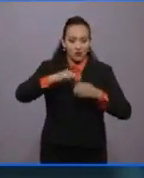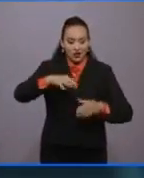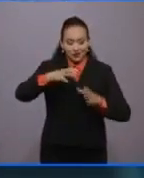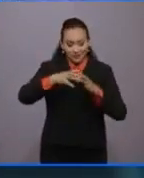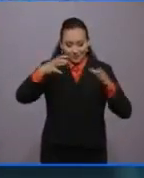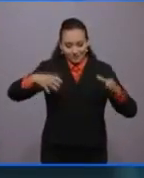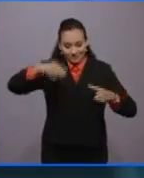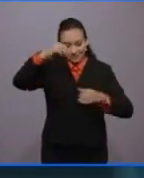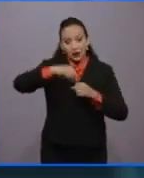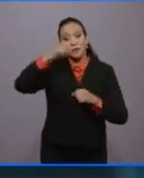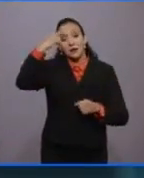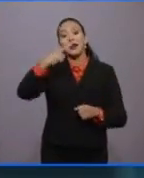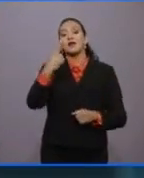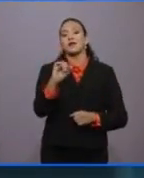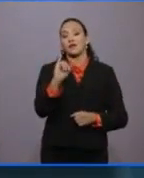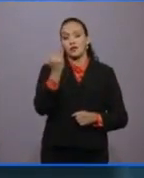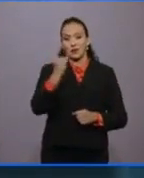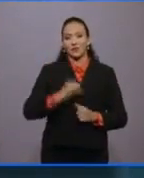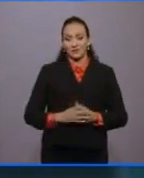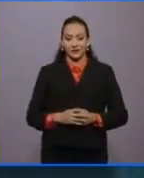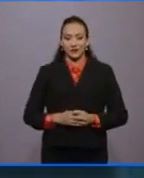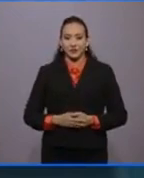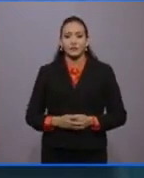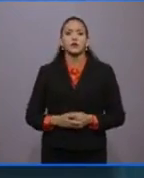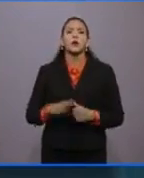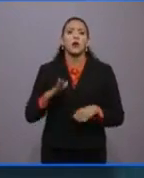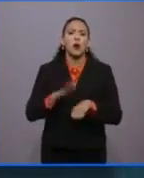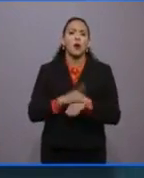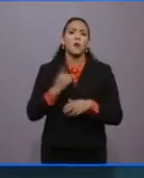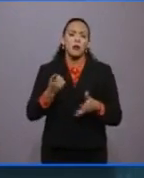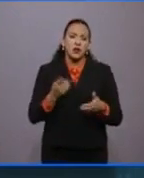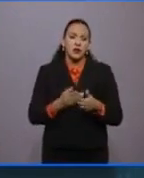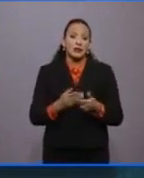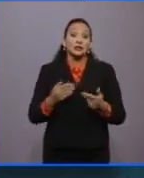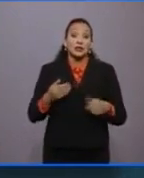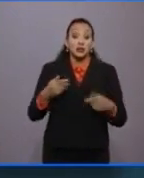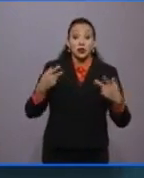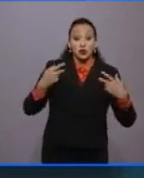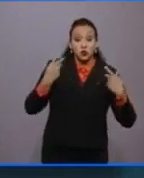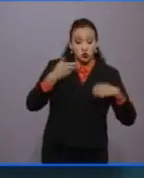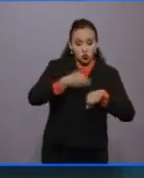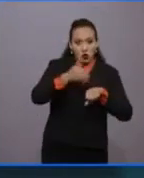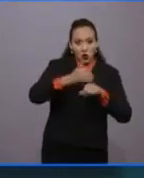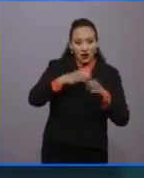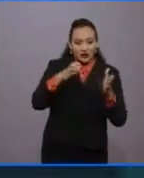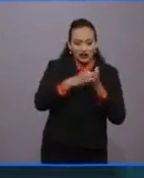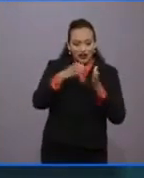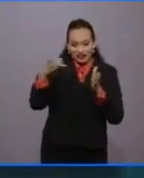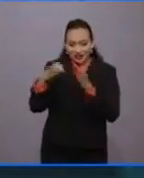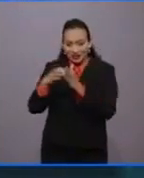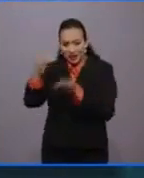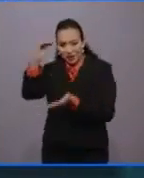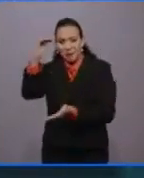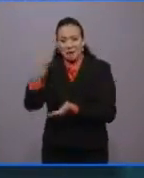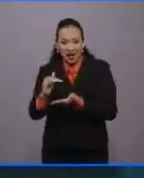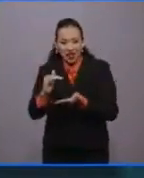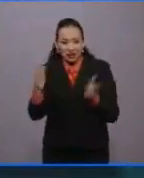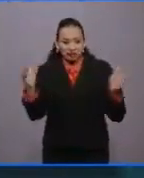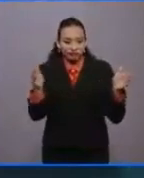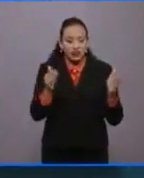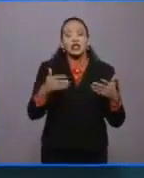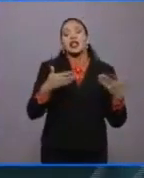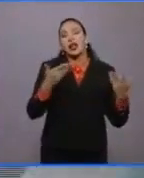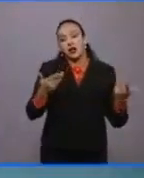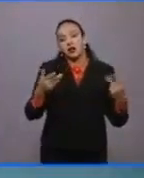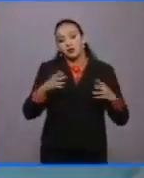Poder Judicial del próximo 1 de junio. Debido a la disminución en el número de casillas que habrá, informó el Instituto Electoral